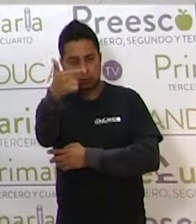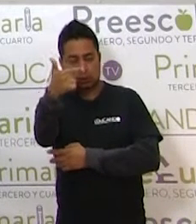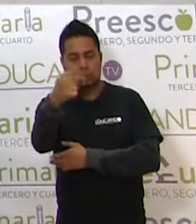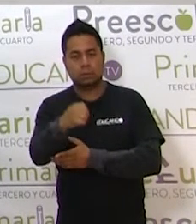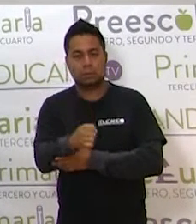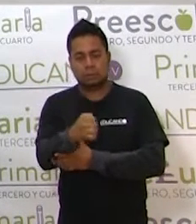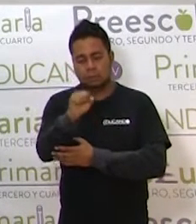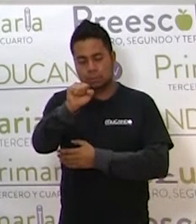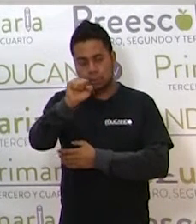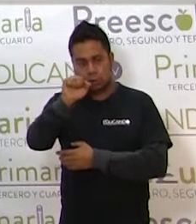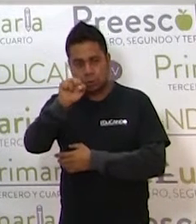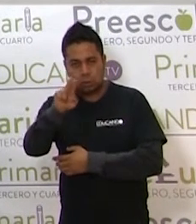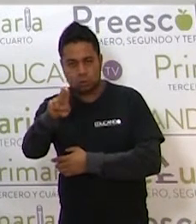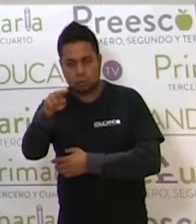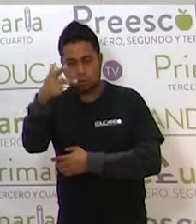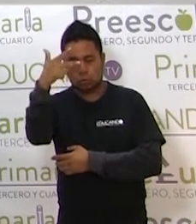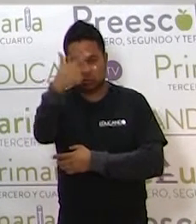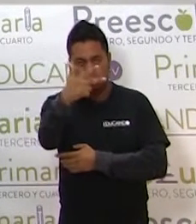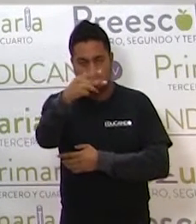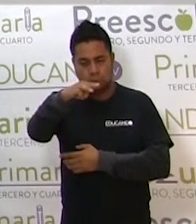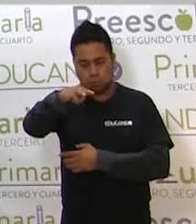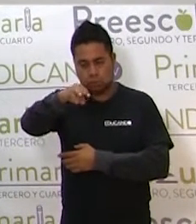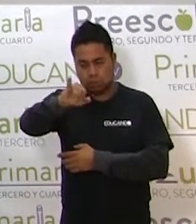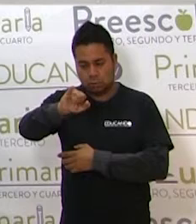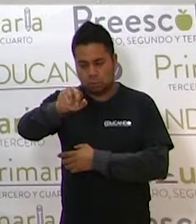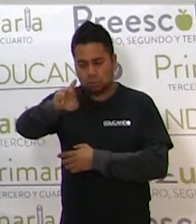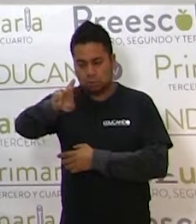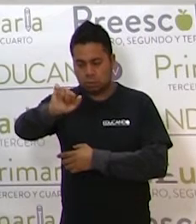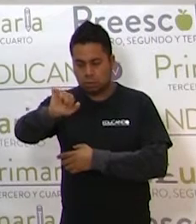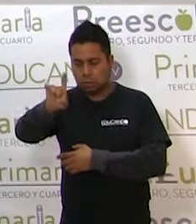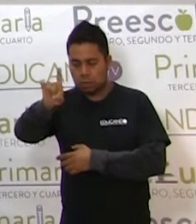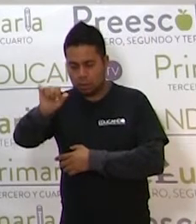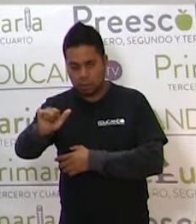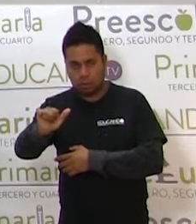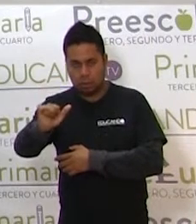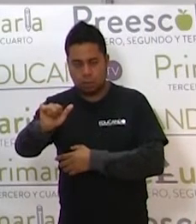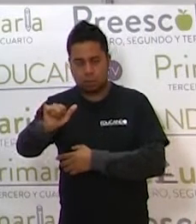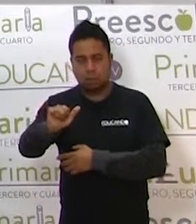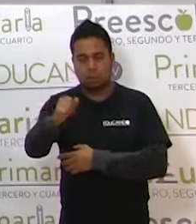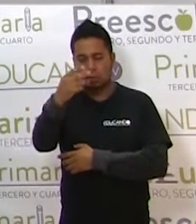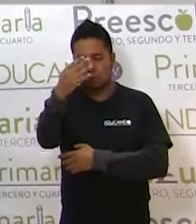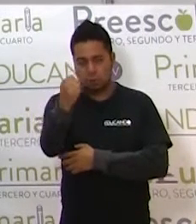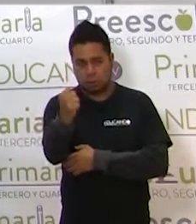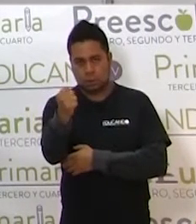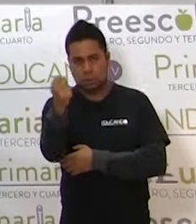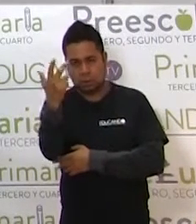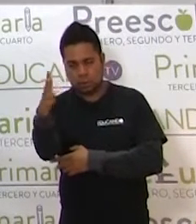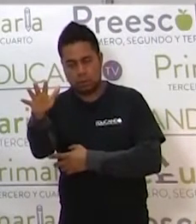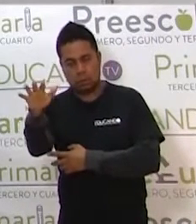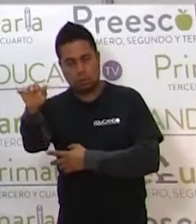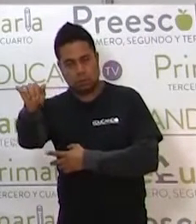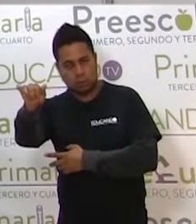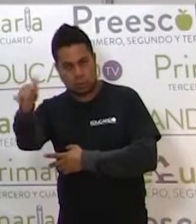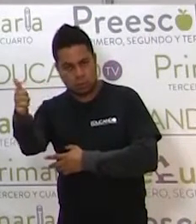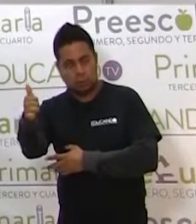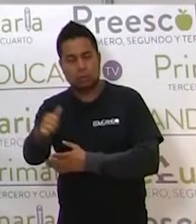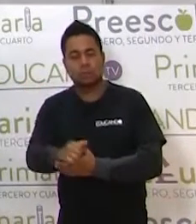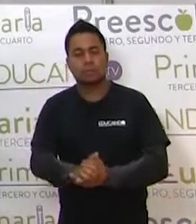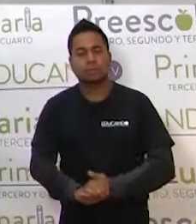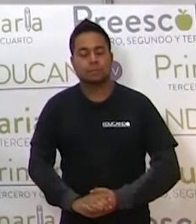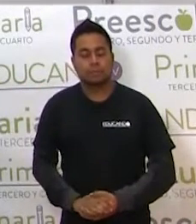u 8 mira de 9 10 y